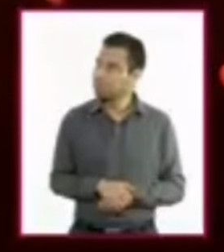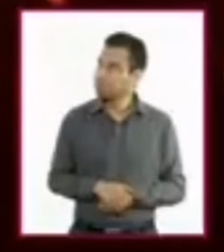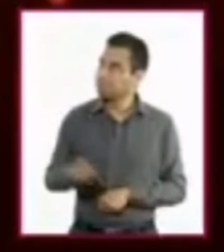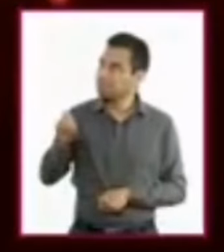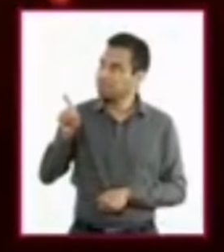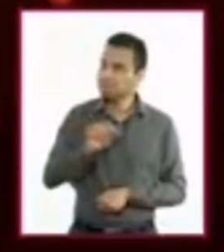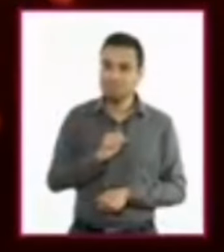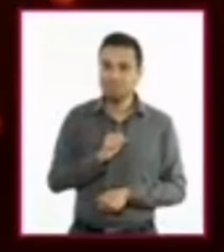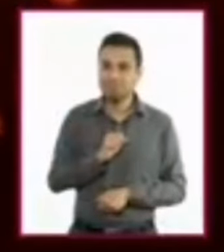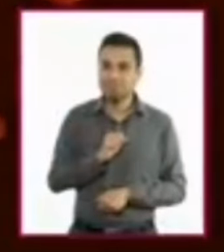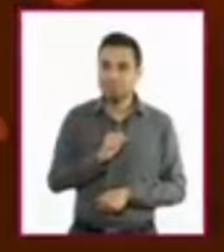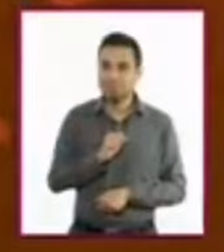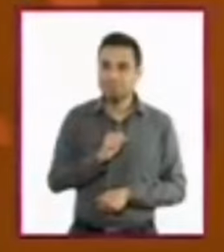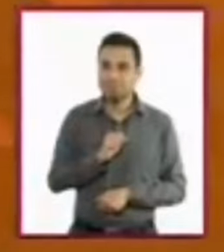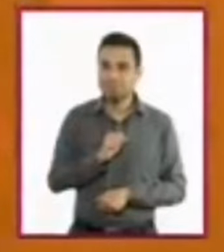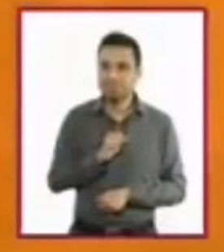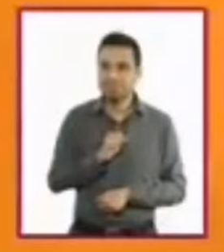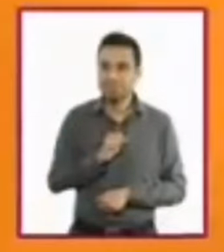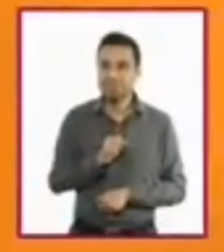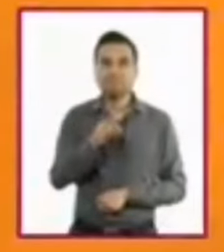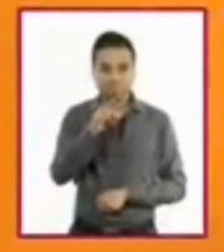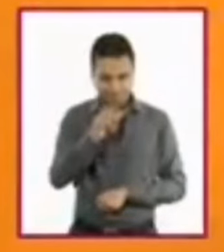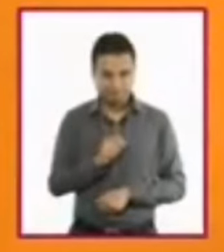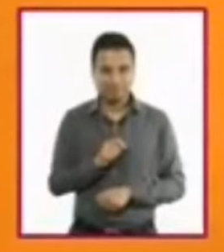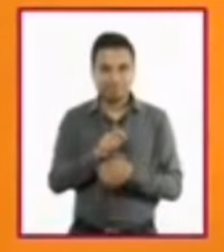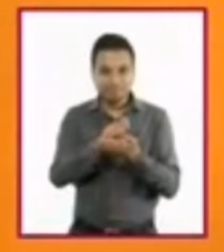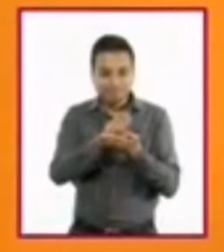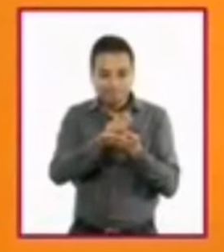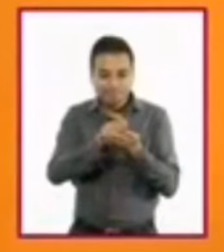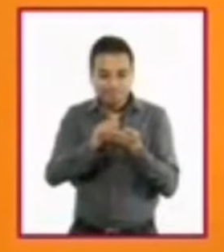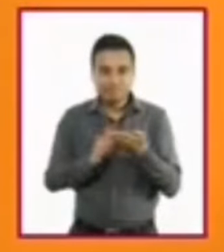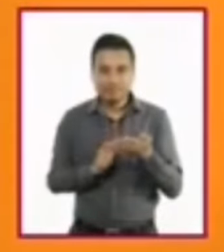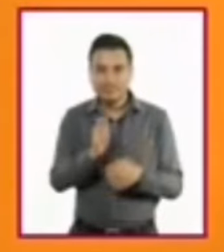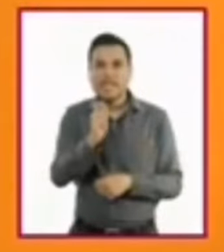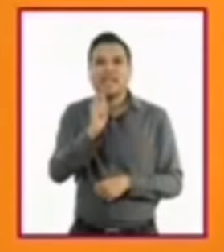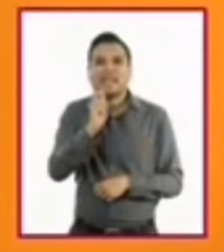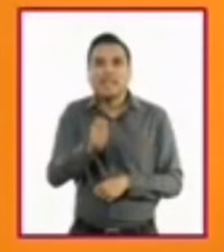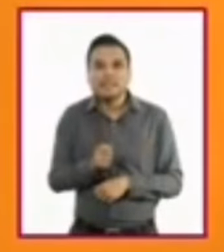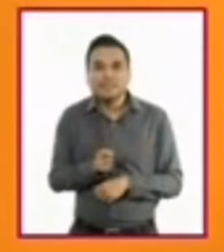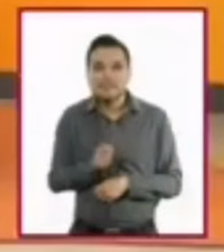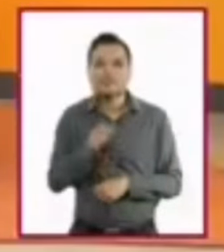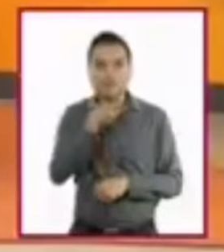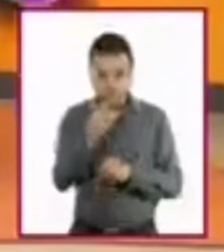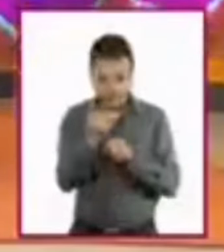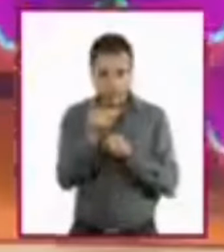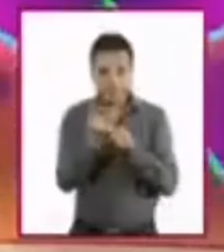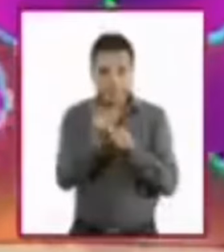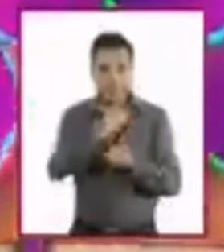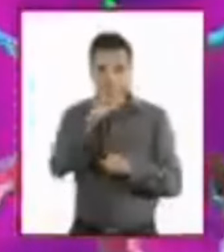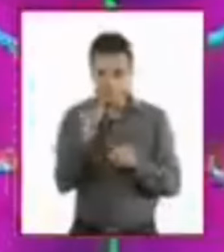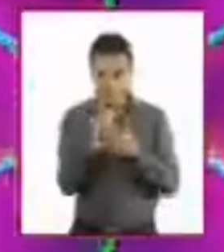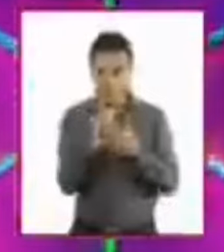Hemoglobina. Los invitamos a escribir su definición e ilustrarlo en su libreta.